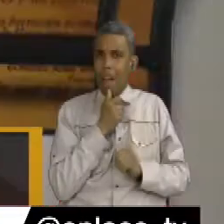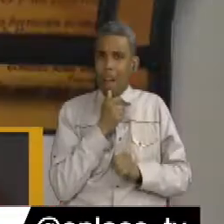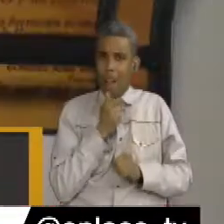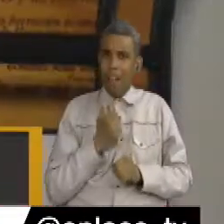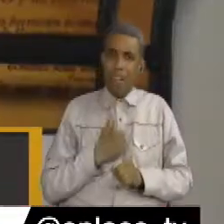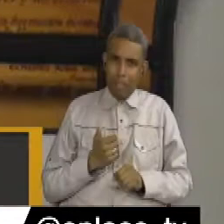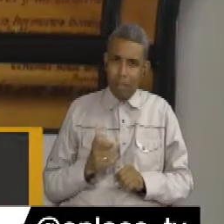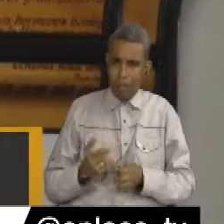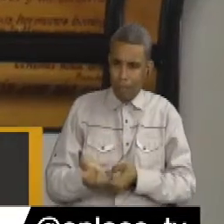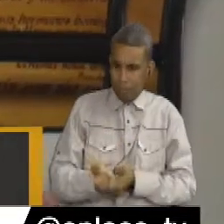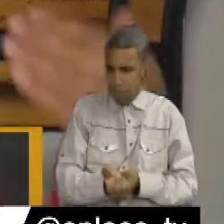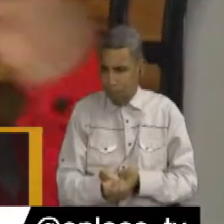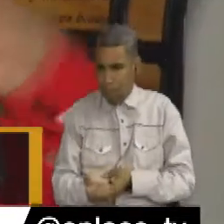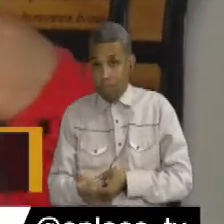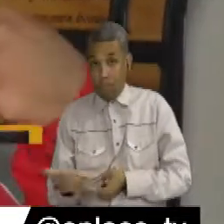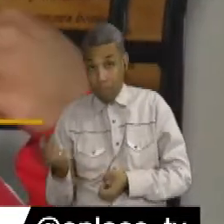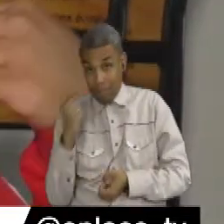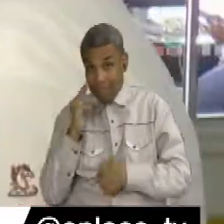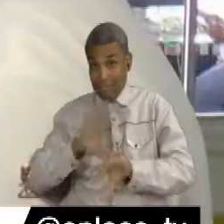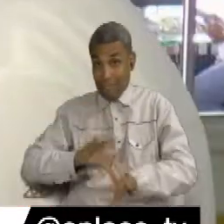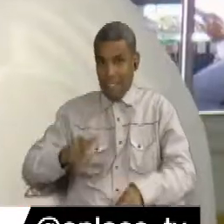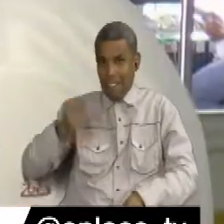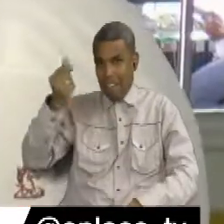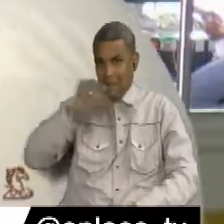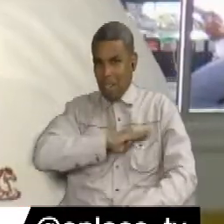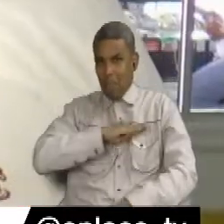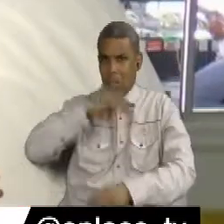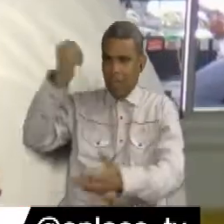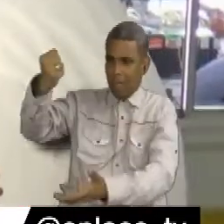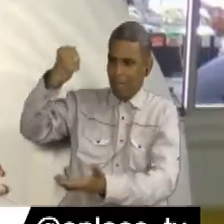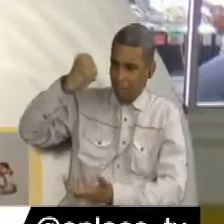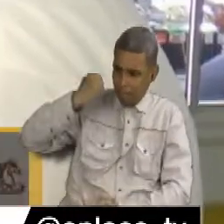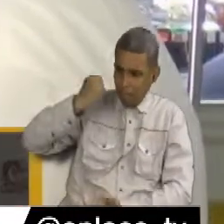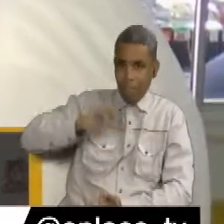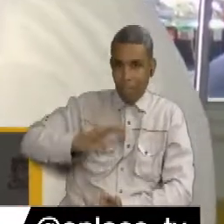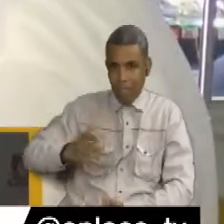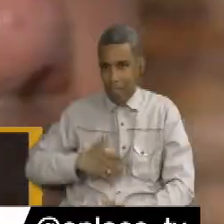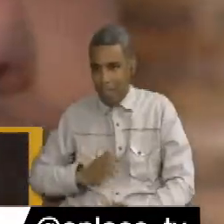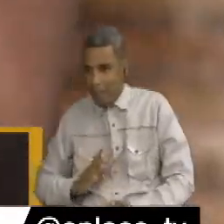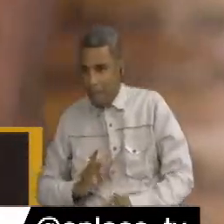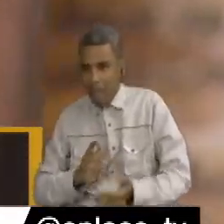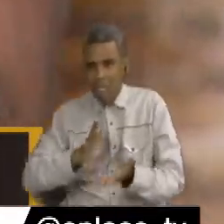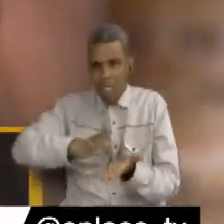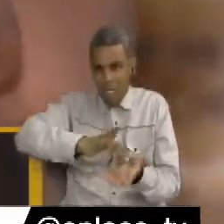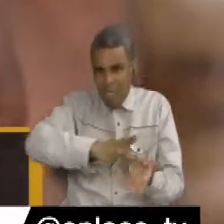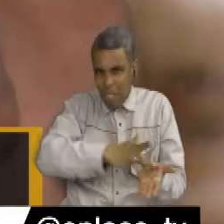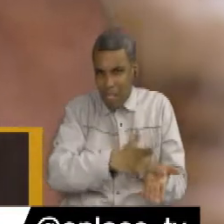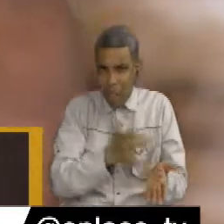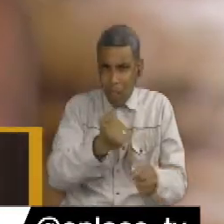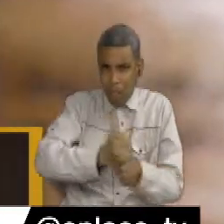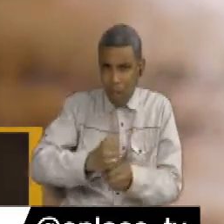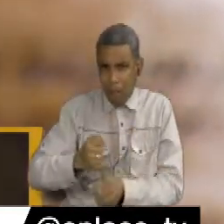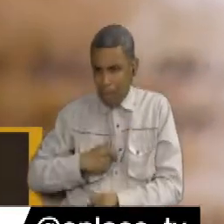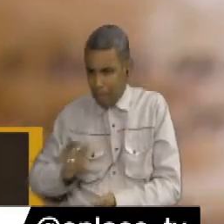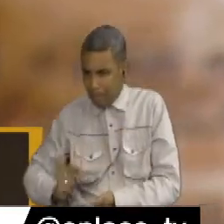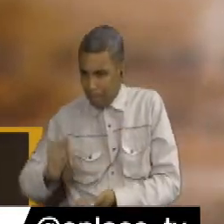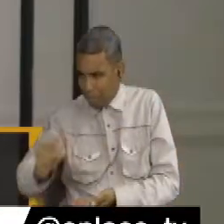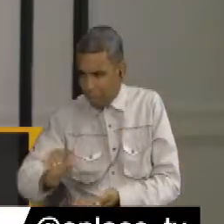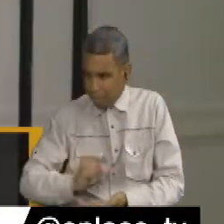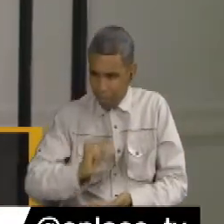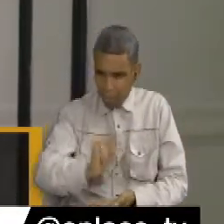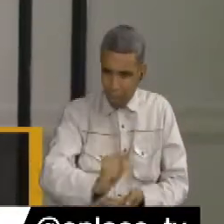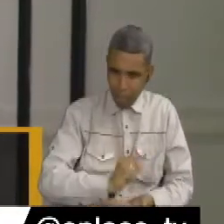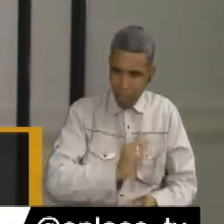comandante, el capitán Alexander Díaz, ha anunciado este lunes que la institución recibió del municipio los recursos de sobretasa bomberil y se puso al día con su